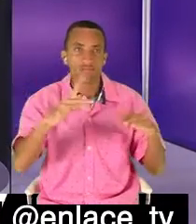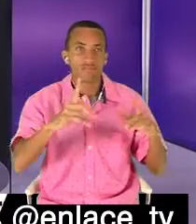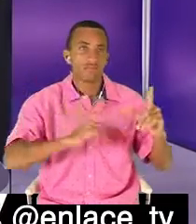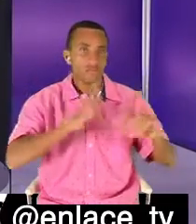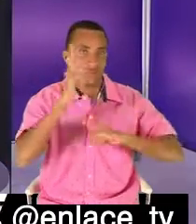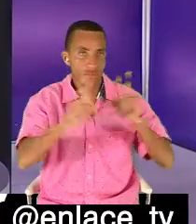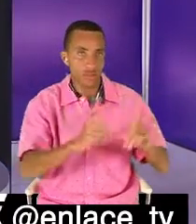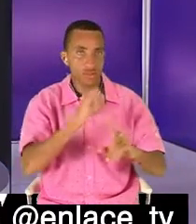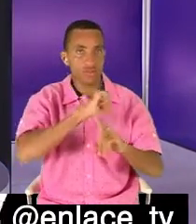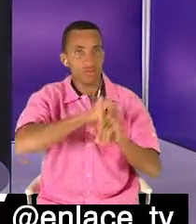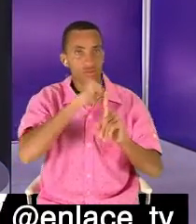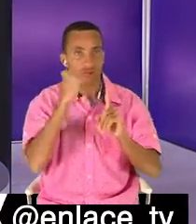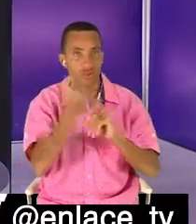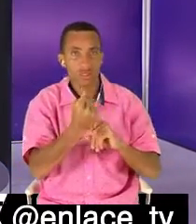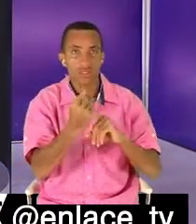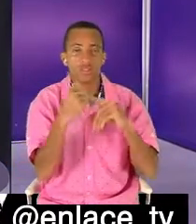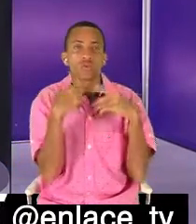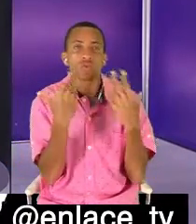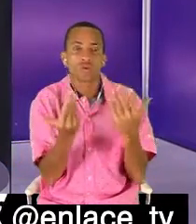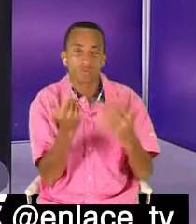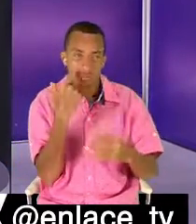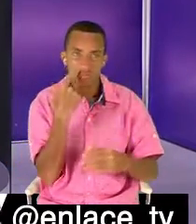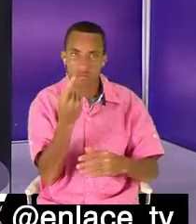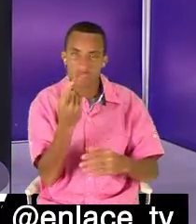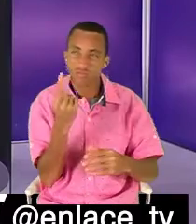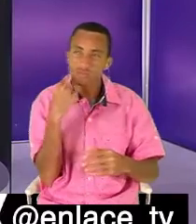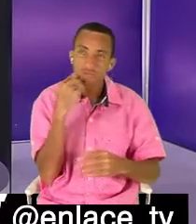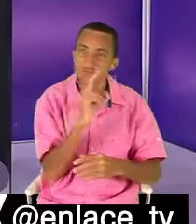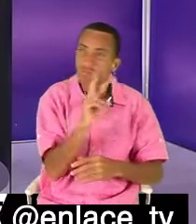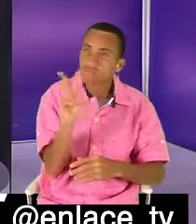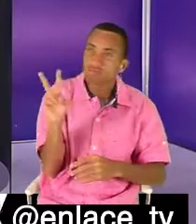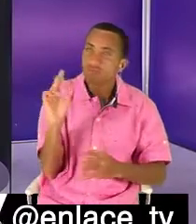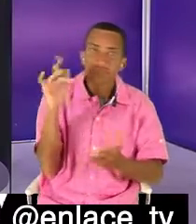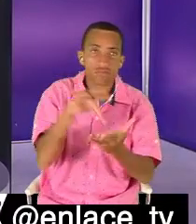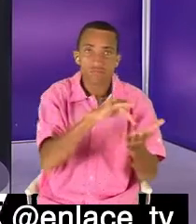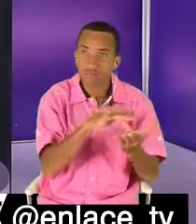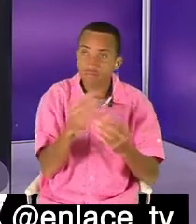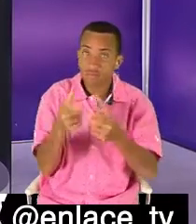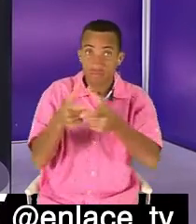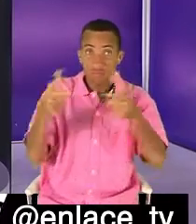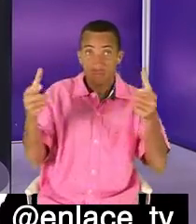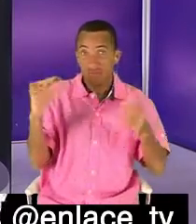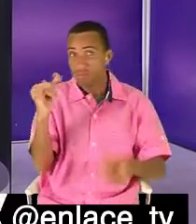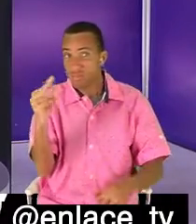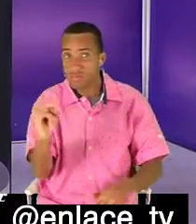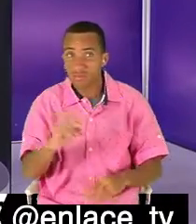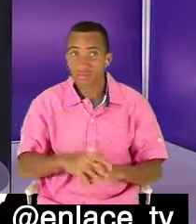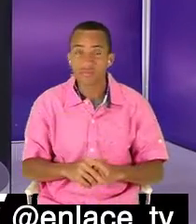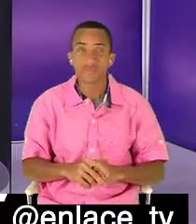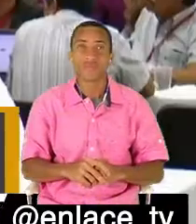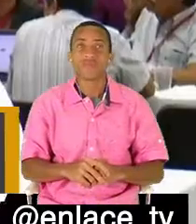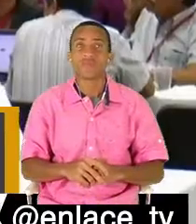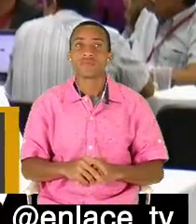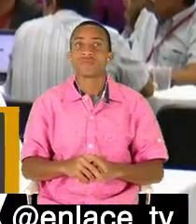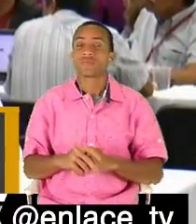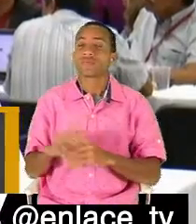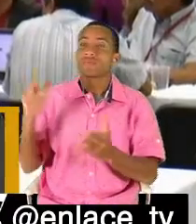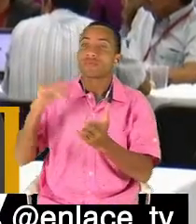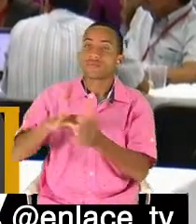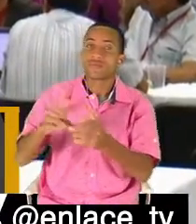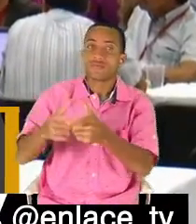nuestra ciudad. ¿Cómo ve usted, estando en este lugar, la participación de los líderes de Barranca Bermeja? Pues se esperaba la presencia amplia